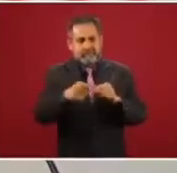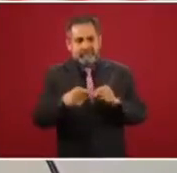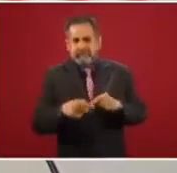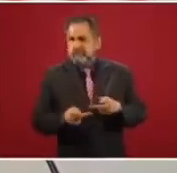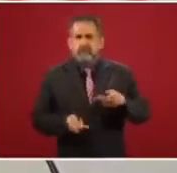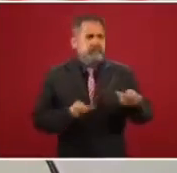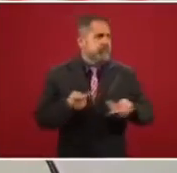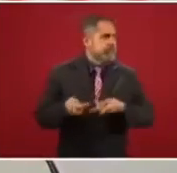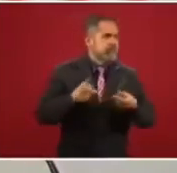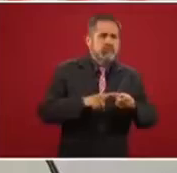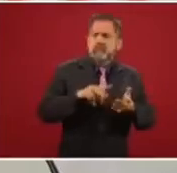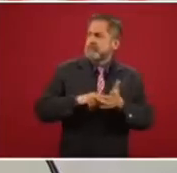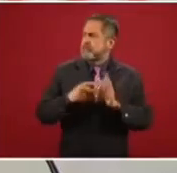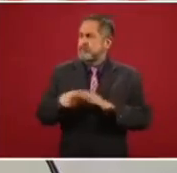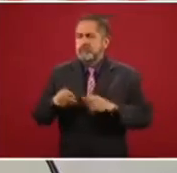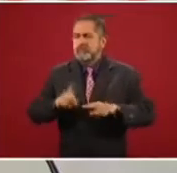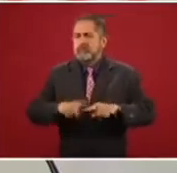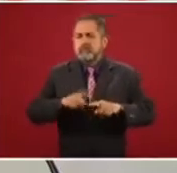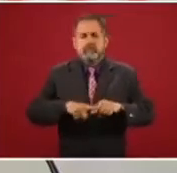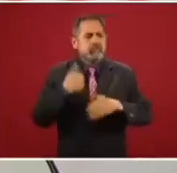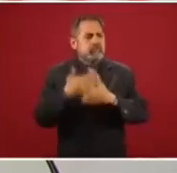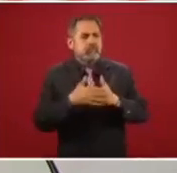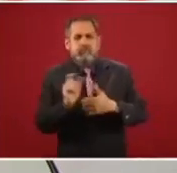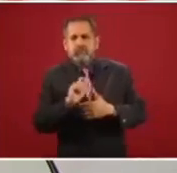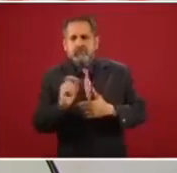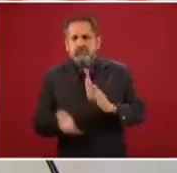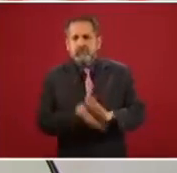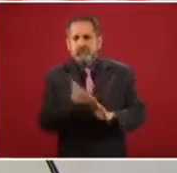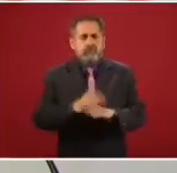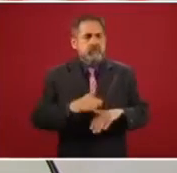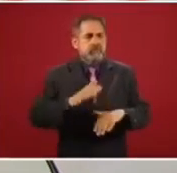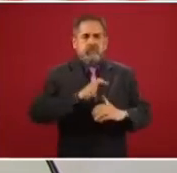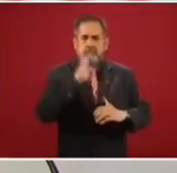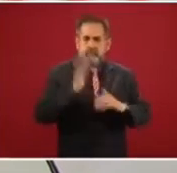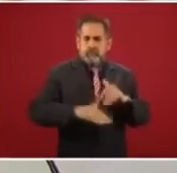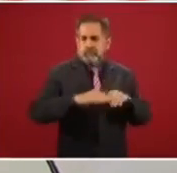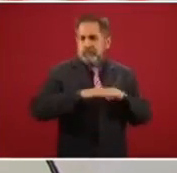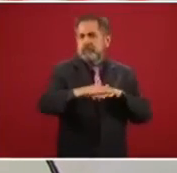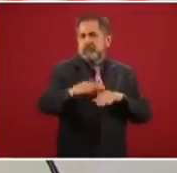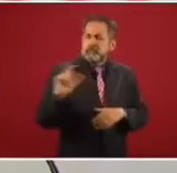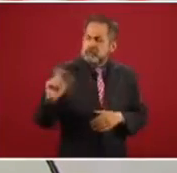a los ingenieros y cuando terminamos